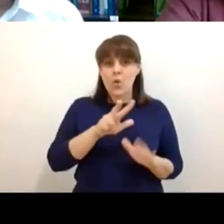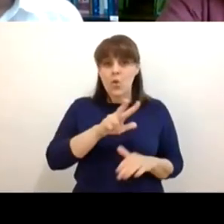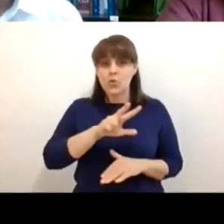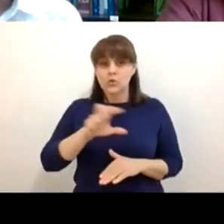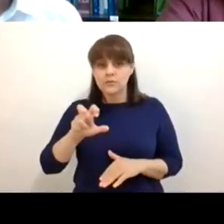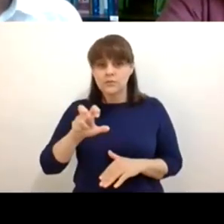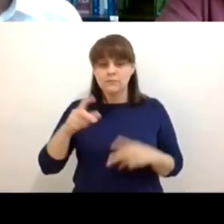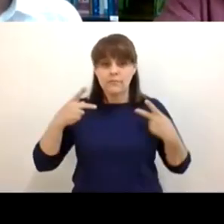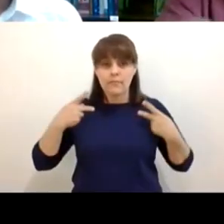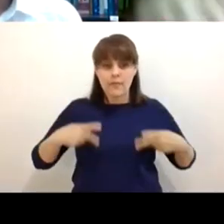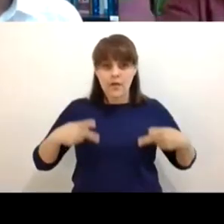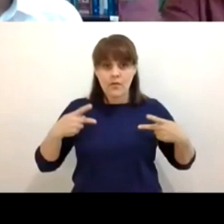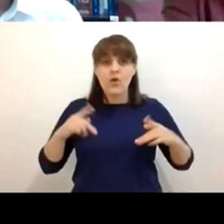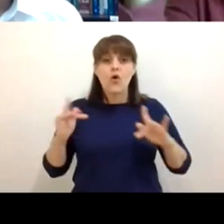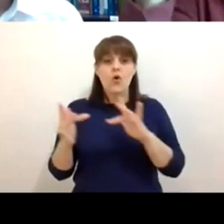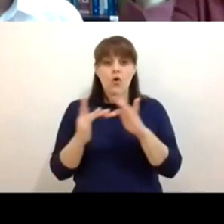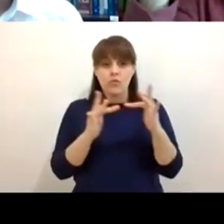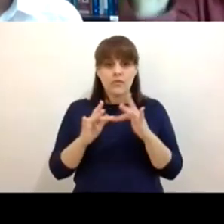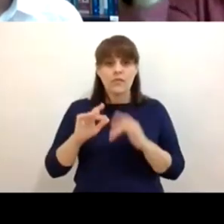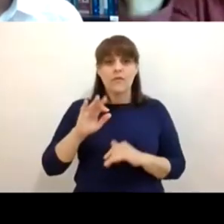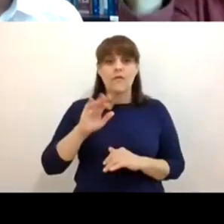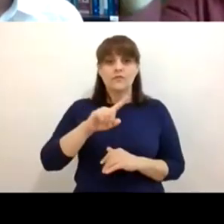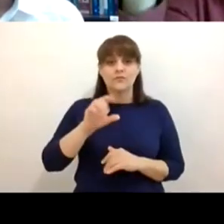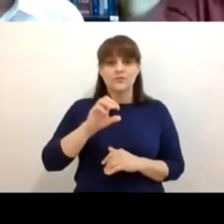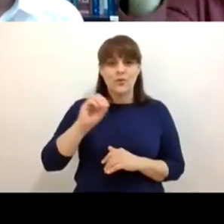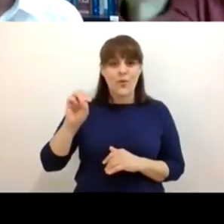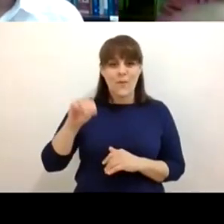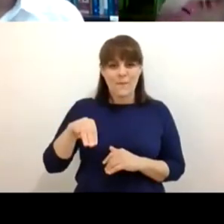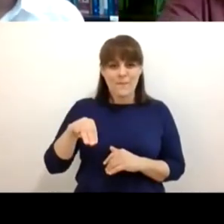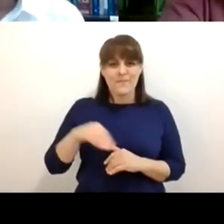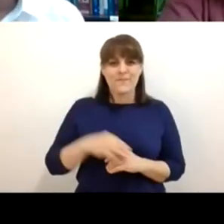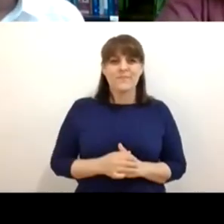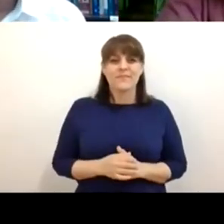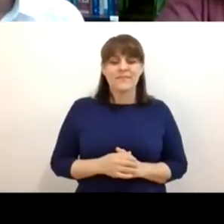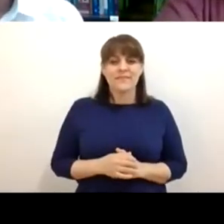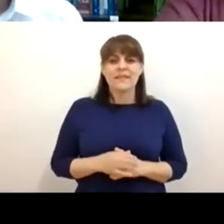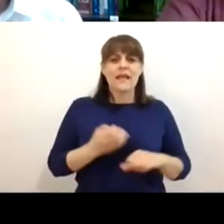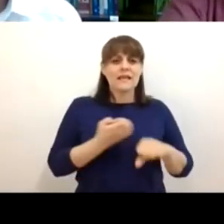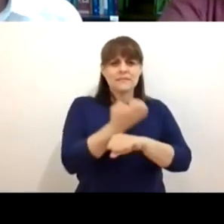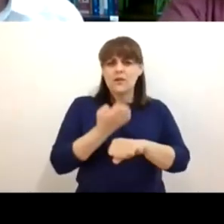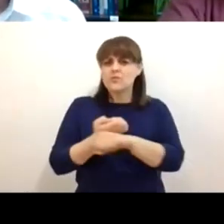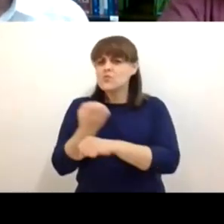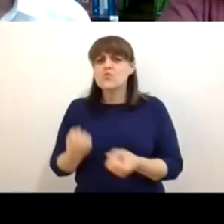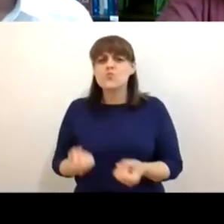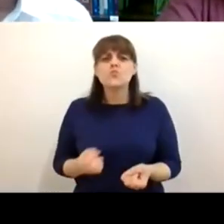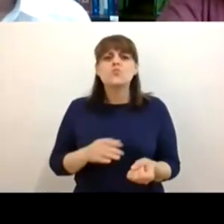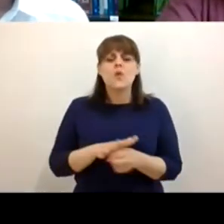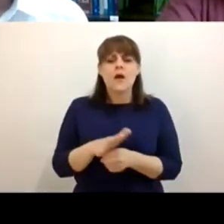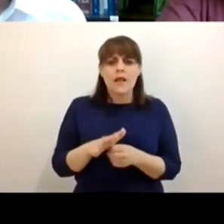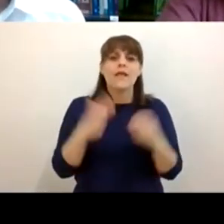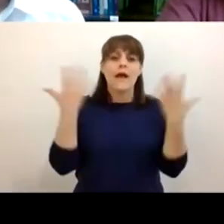y me dicen que mencione de cuáles estados, y agradecerlo mucho. Claro, aplausos, por favor.